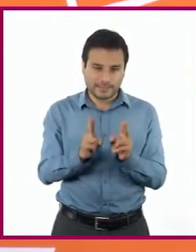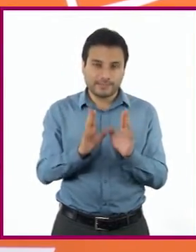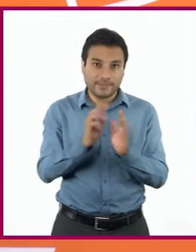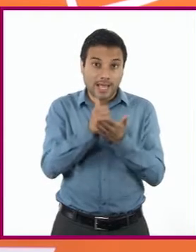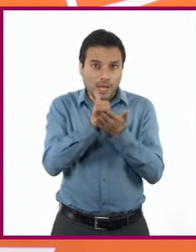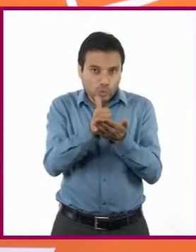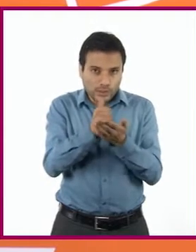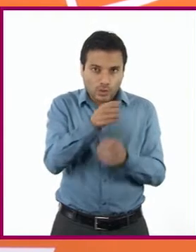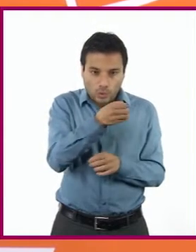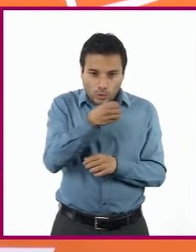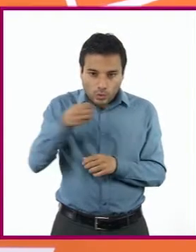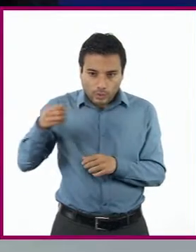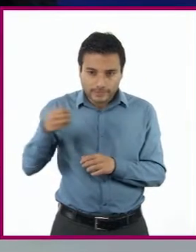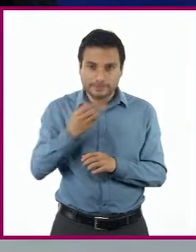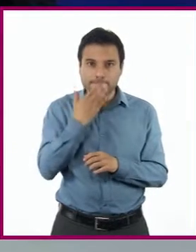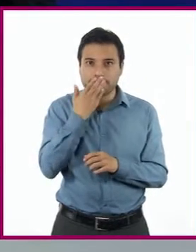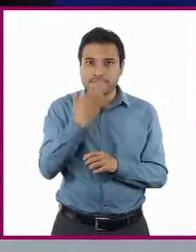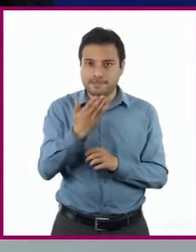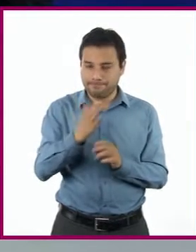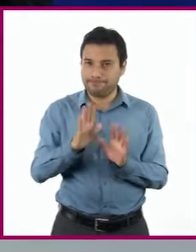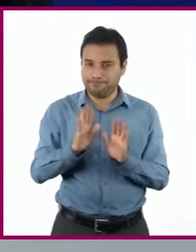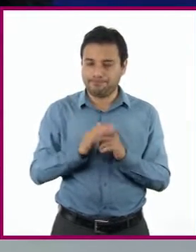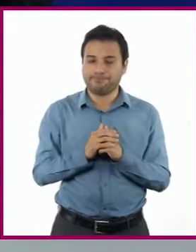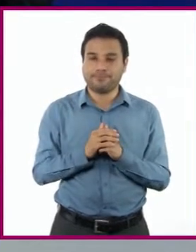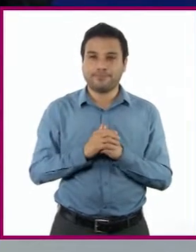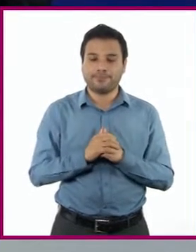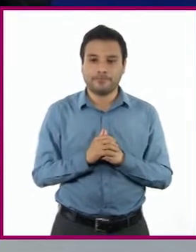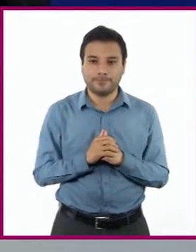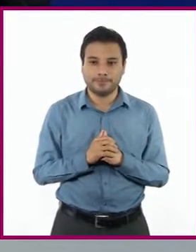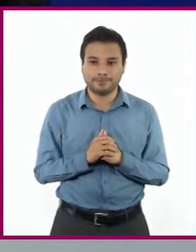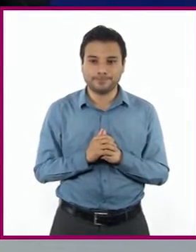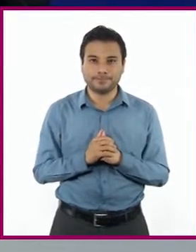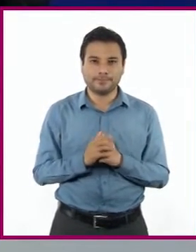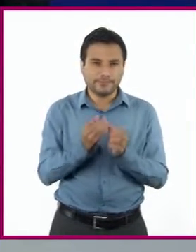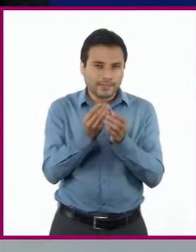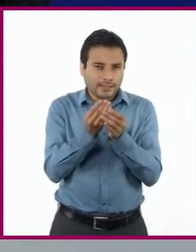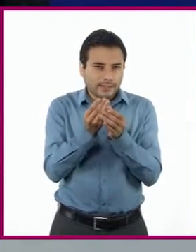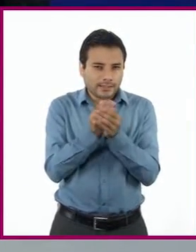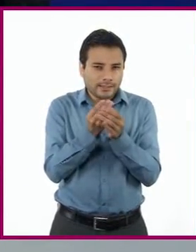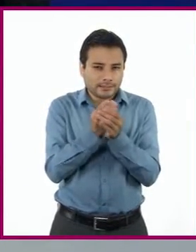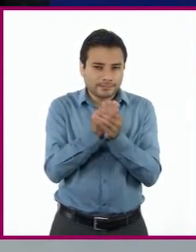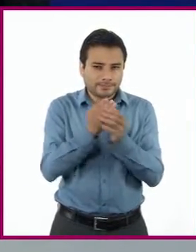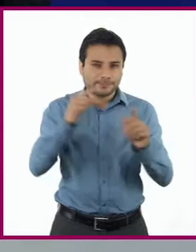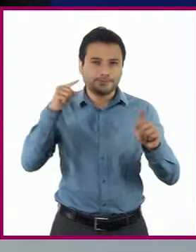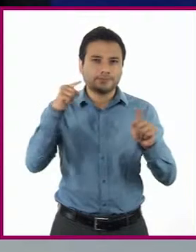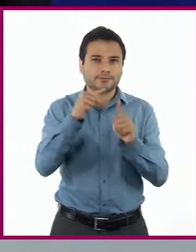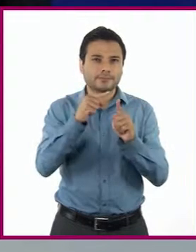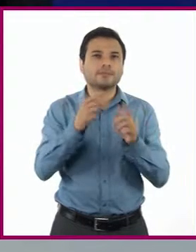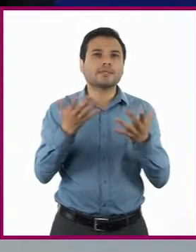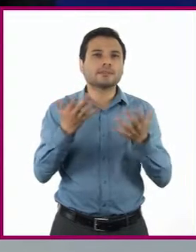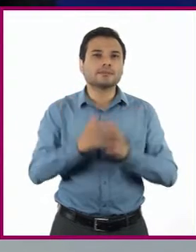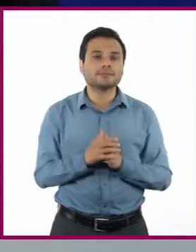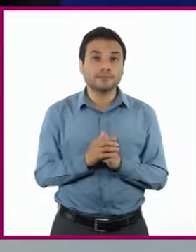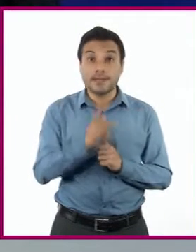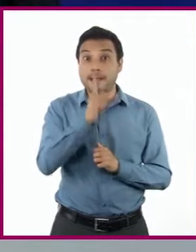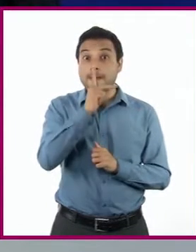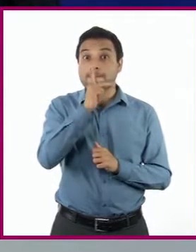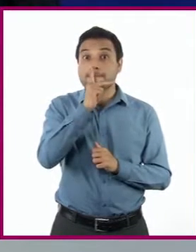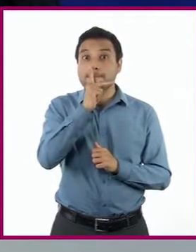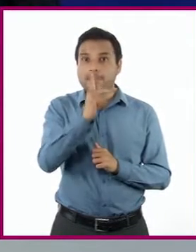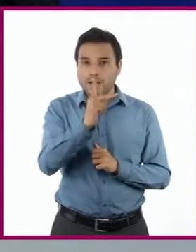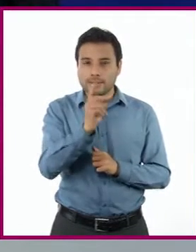organizan de manera lógica al texto. Por eso, nuestra sesión está centrada en revisar estas palabras